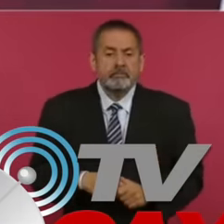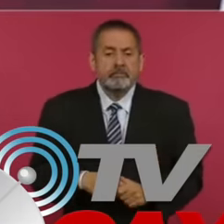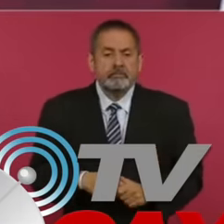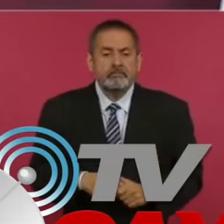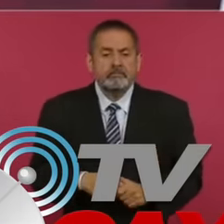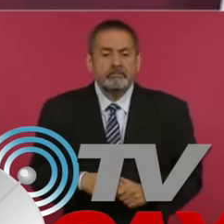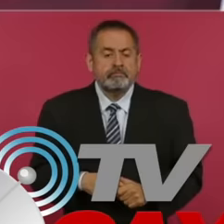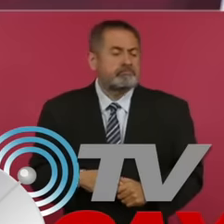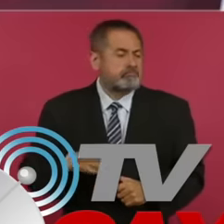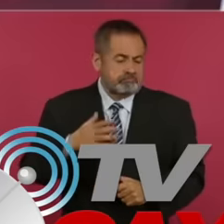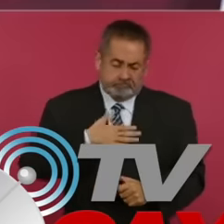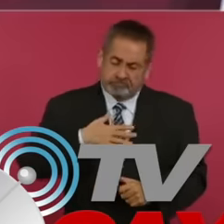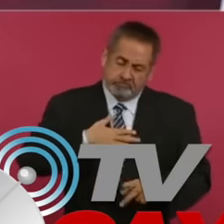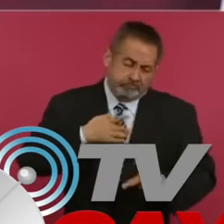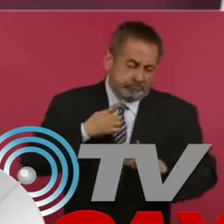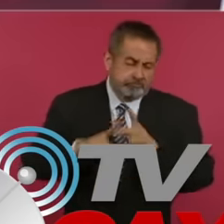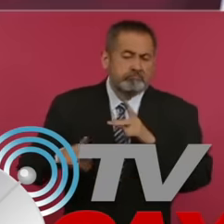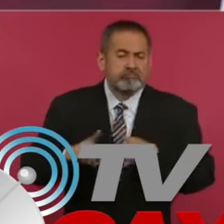sí podría haber,